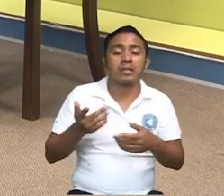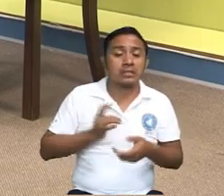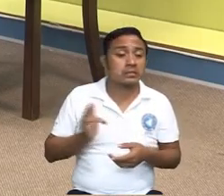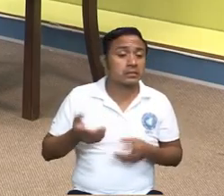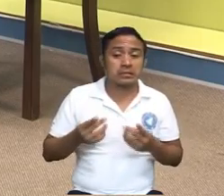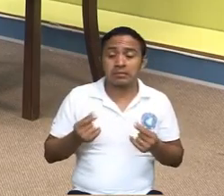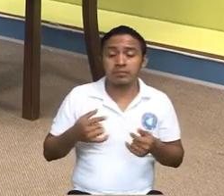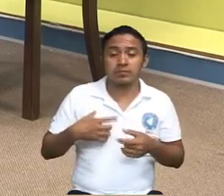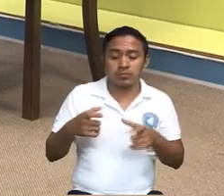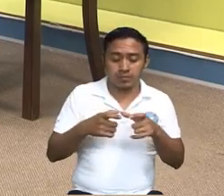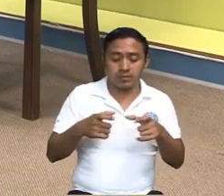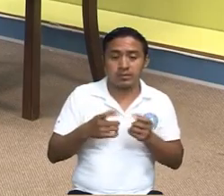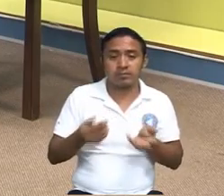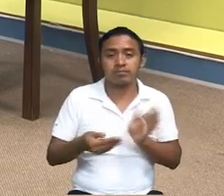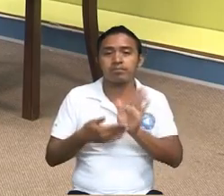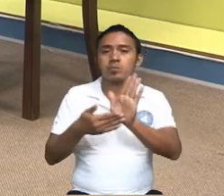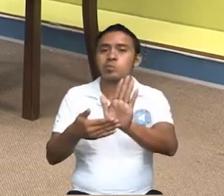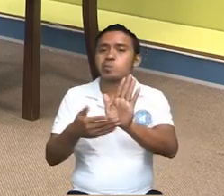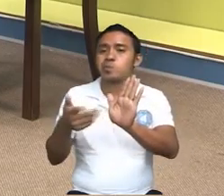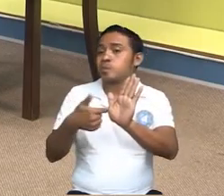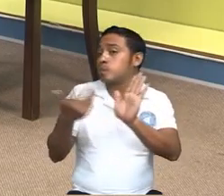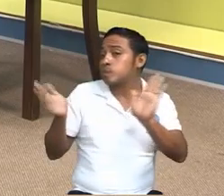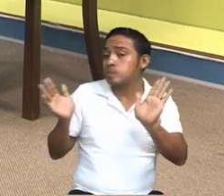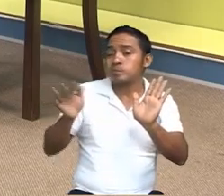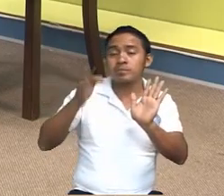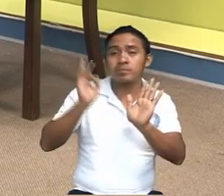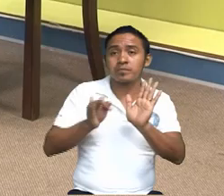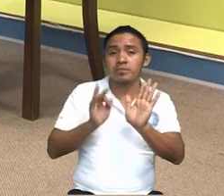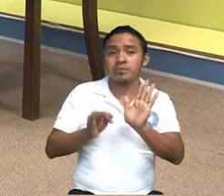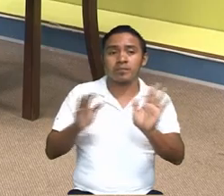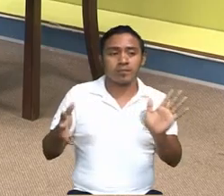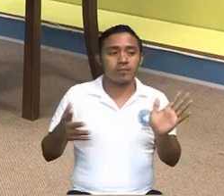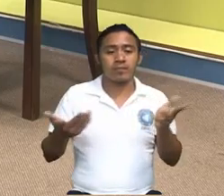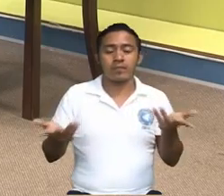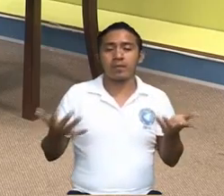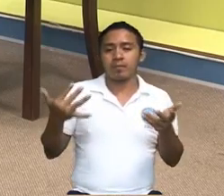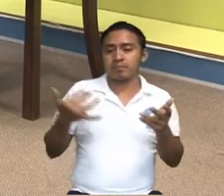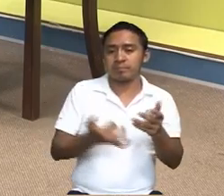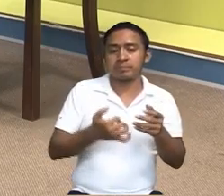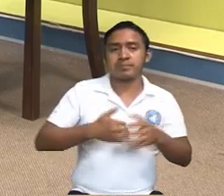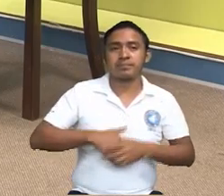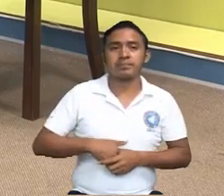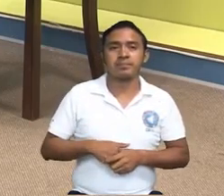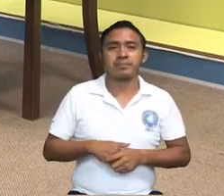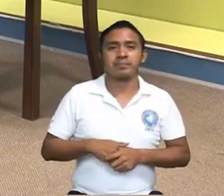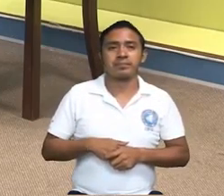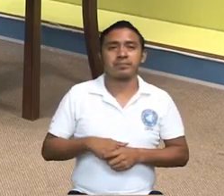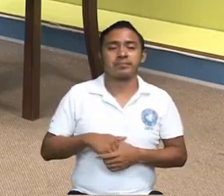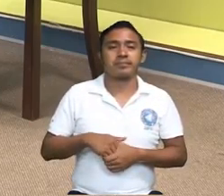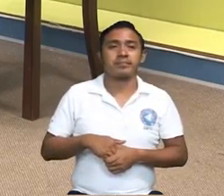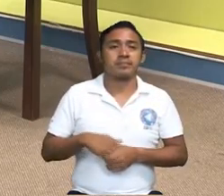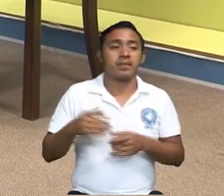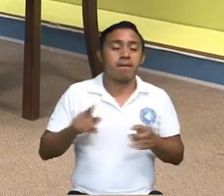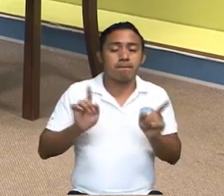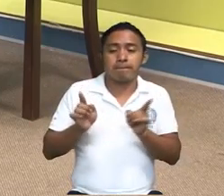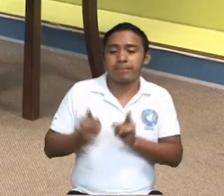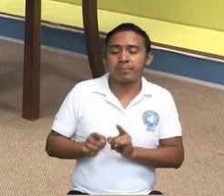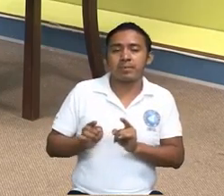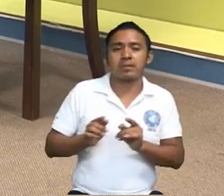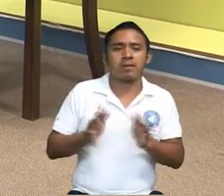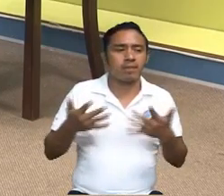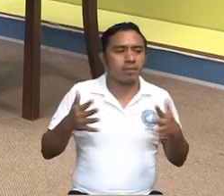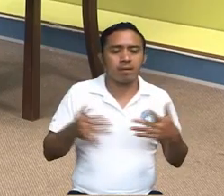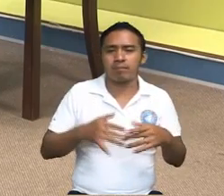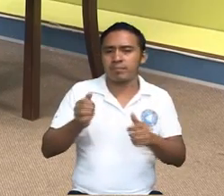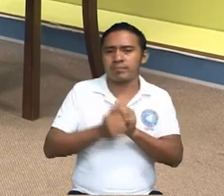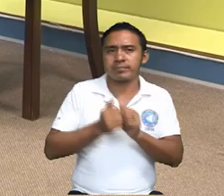mano este carnet, que esto nos certifica de que el animalito está vacunado, está protegido. Entonces, a haber menos riesgo o no hay riesgo